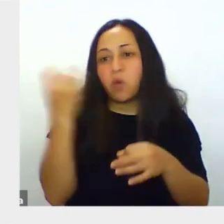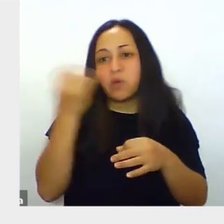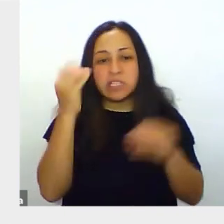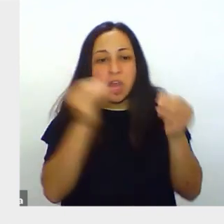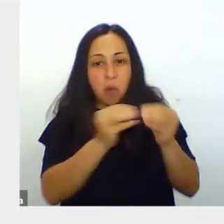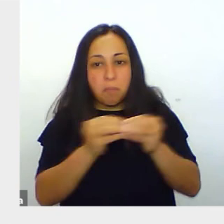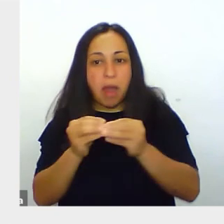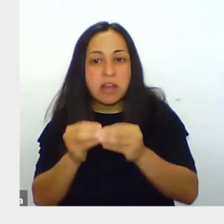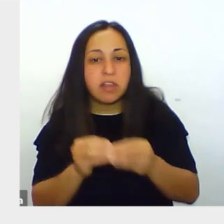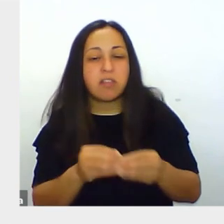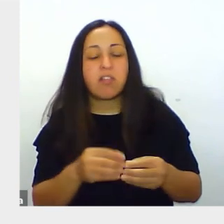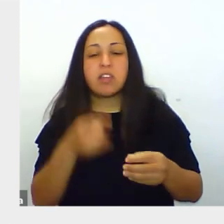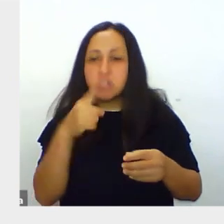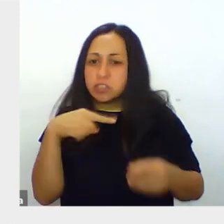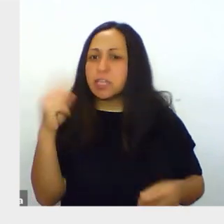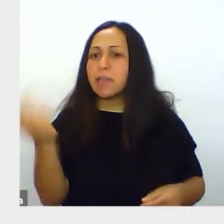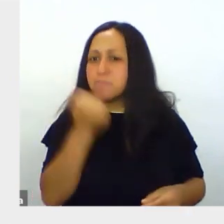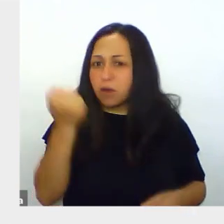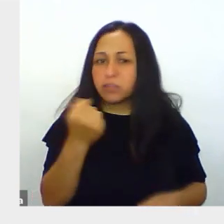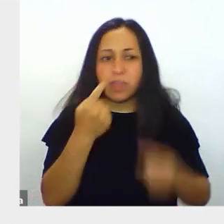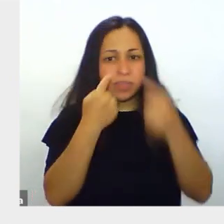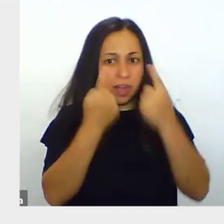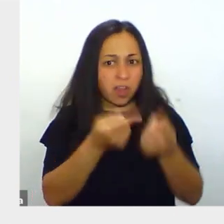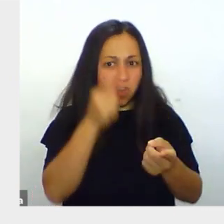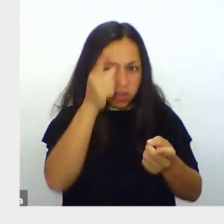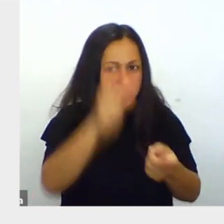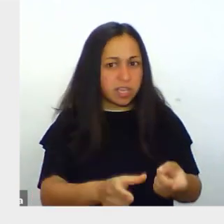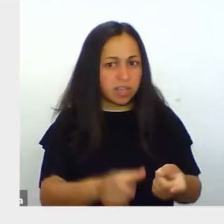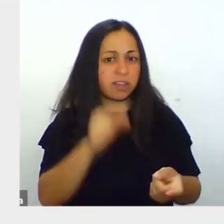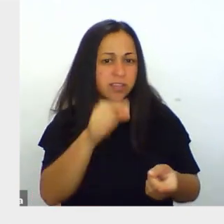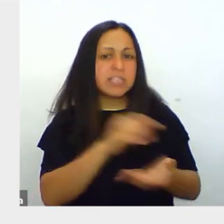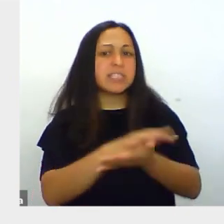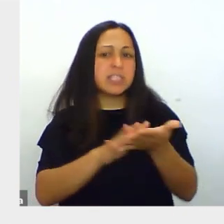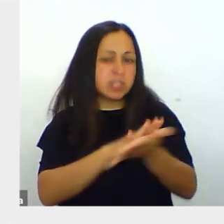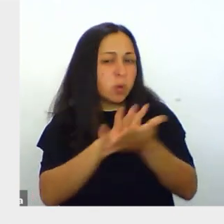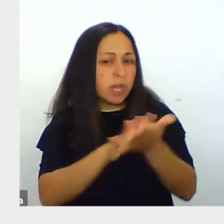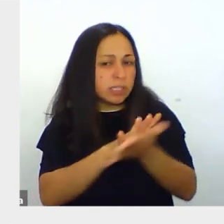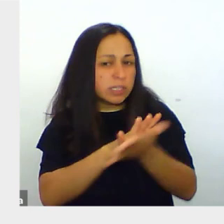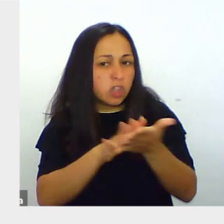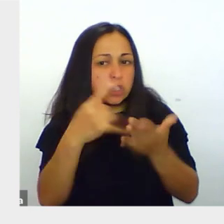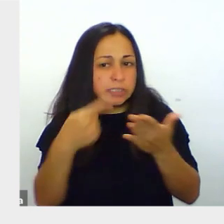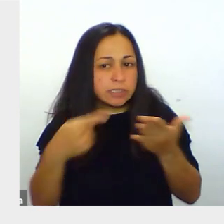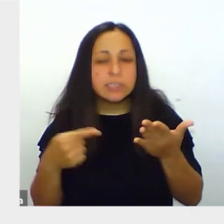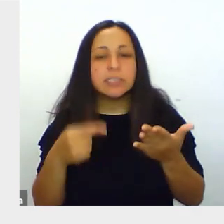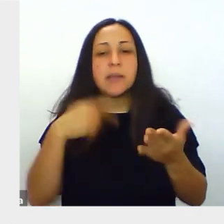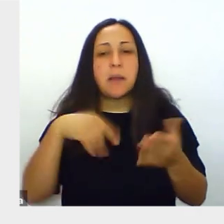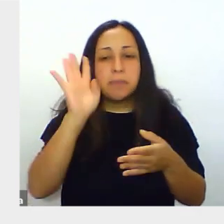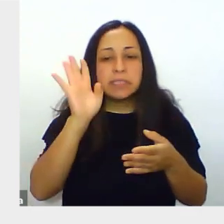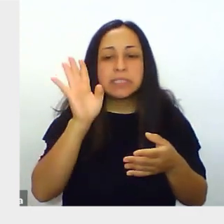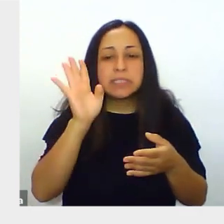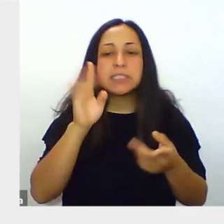universidad. Entonces es importante reconocer que estas situaciones, en su